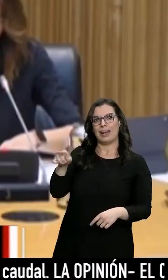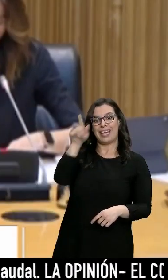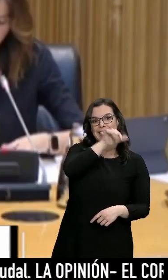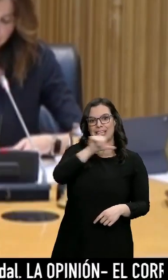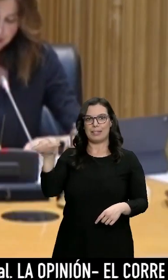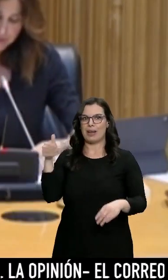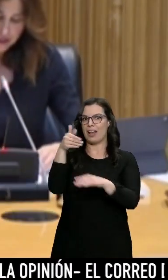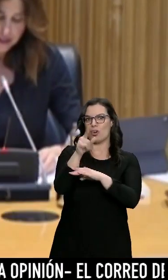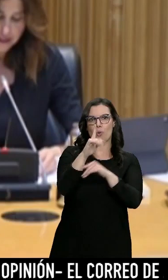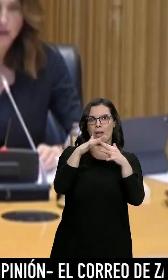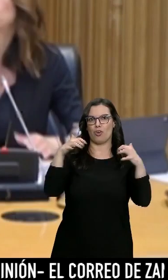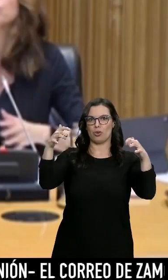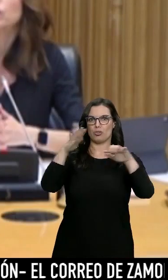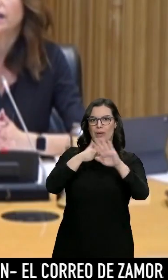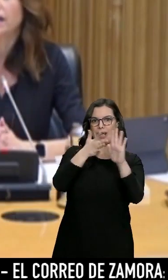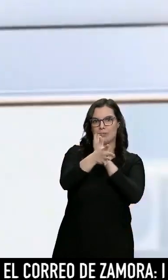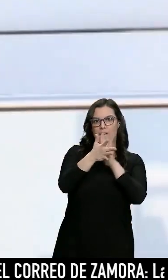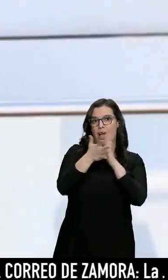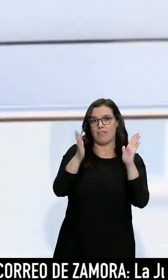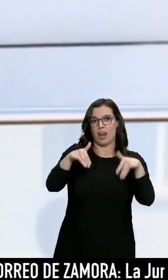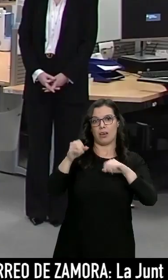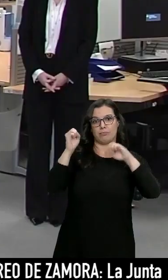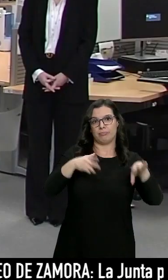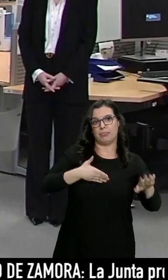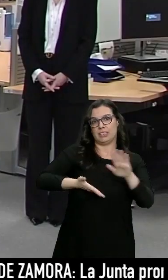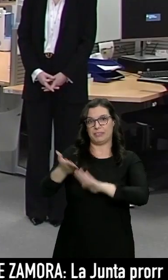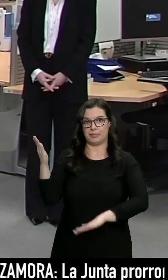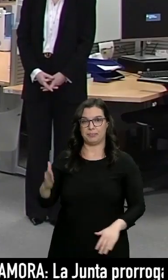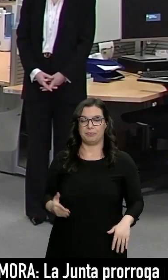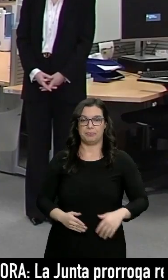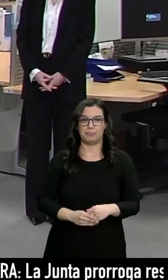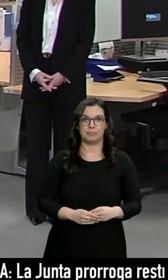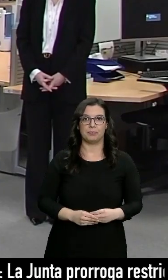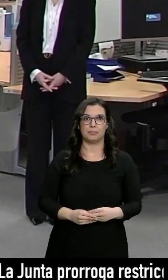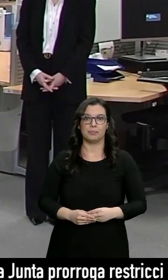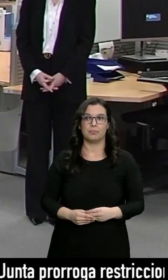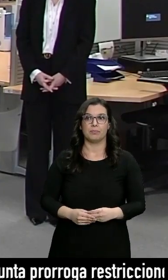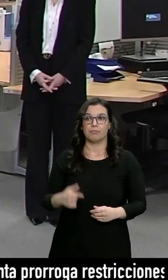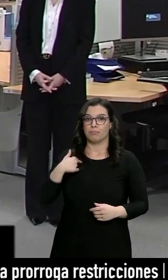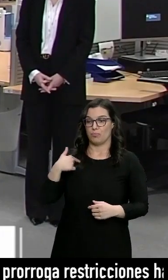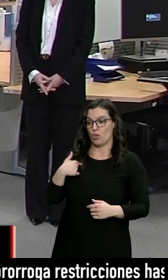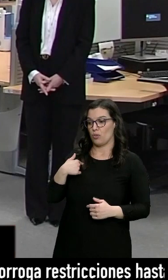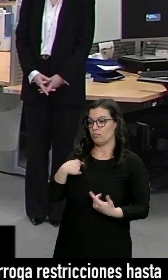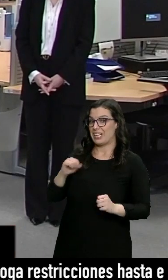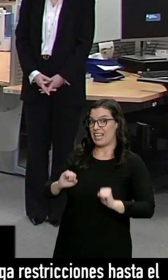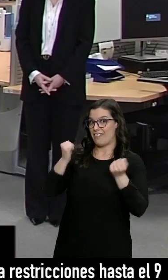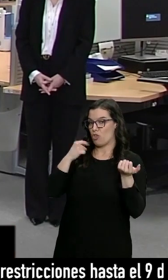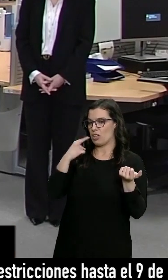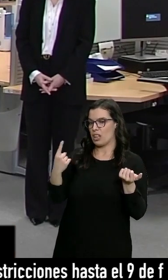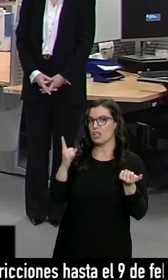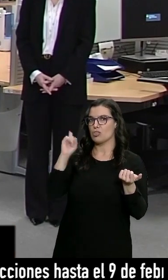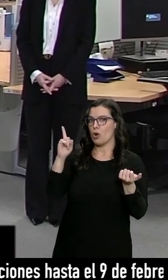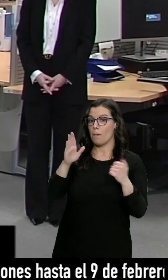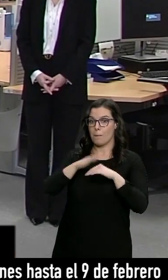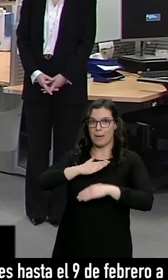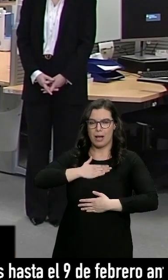para informar de la pandemia. El grupo que ha... Yo, Salvador, lo único que te puedo decir es que para mí ha sido un honor el